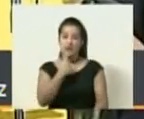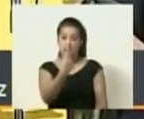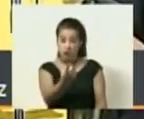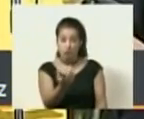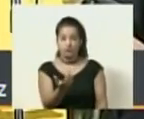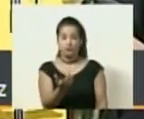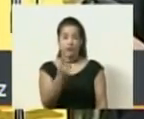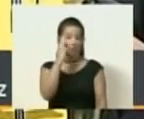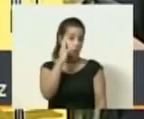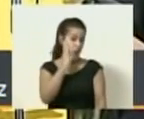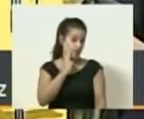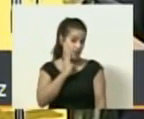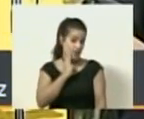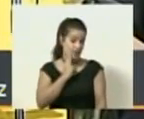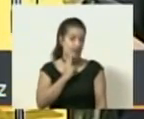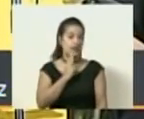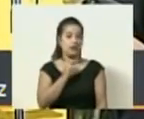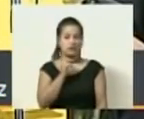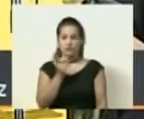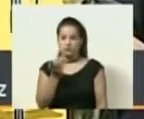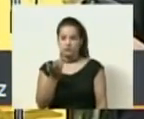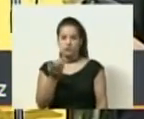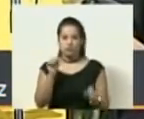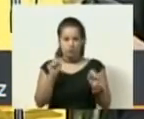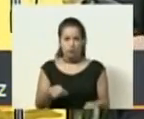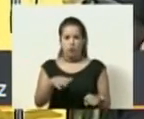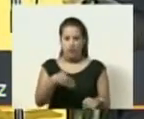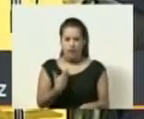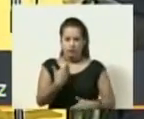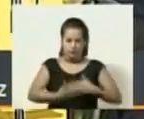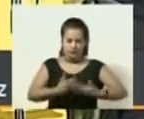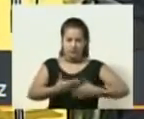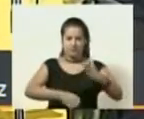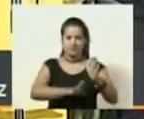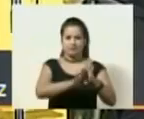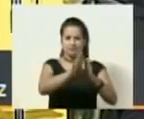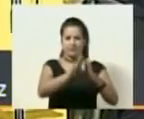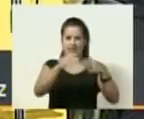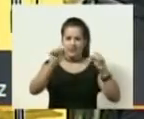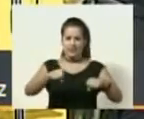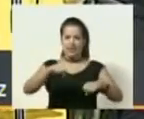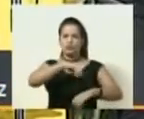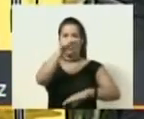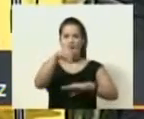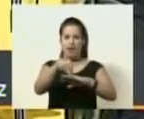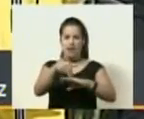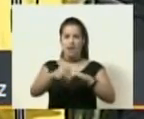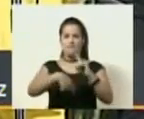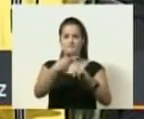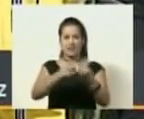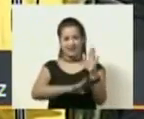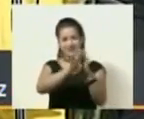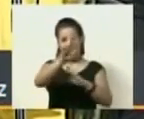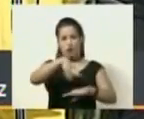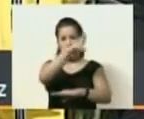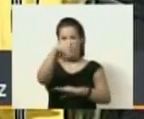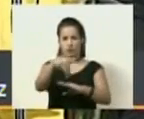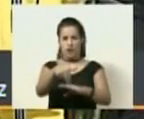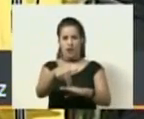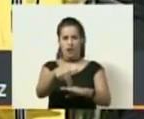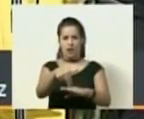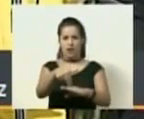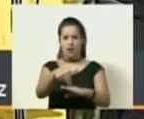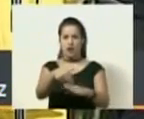donde podamos llevar adelante la prosperidad nacional, la prosperidad